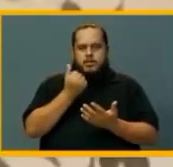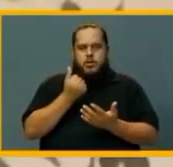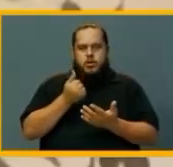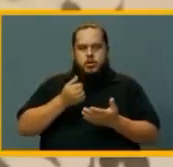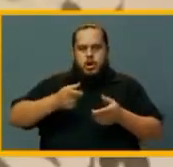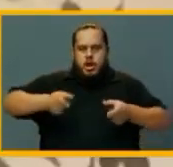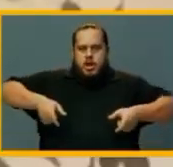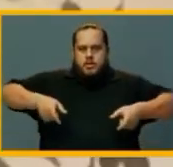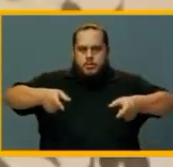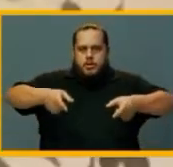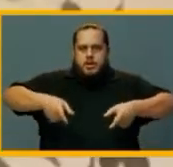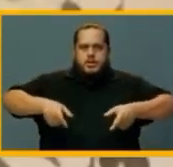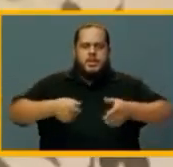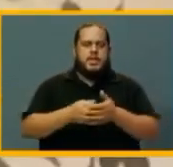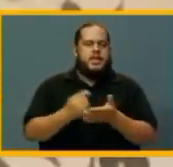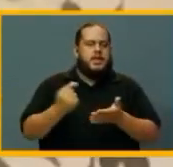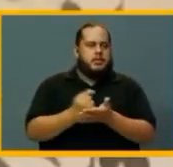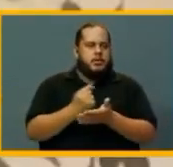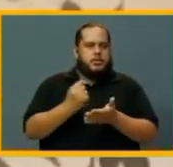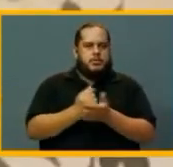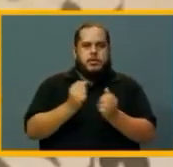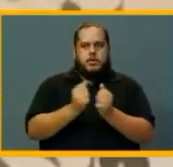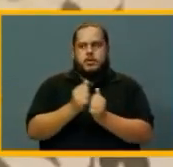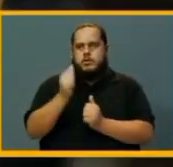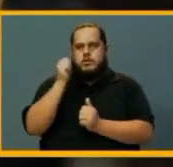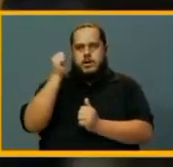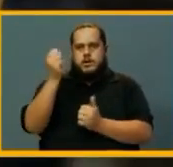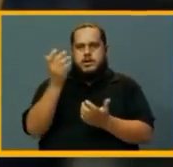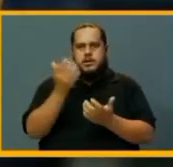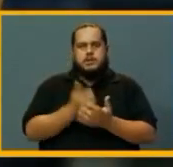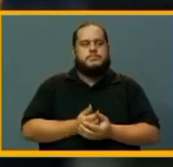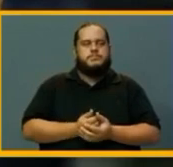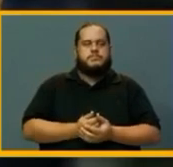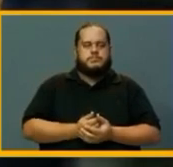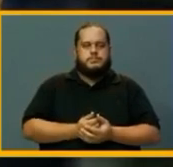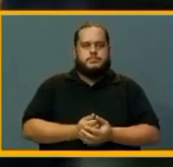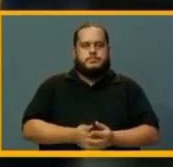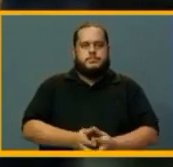en Guadalupe con la Liga Deportiva de la Buena.